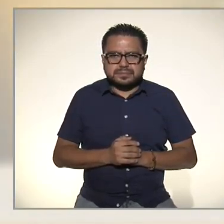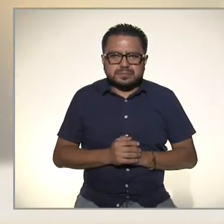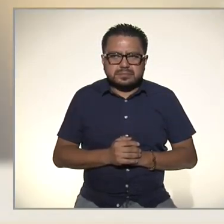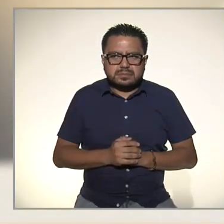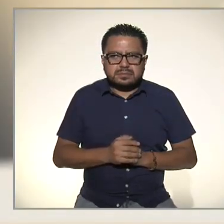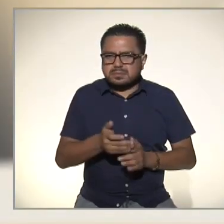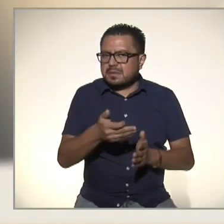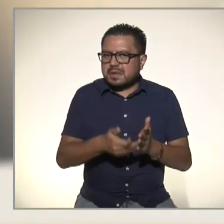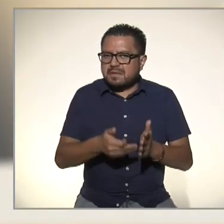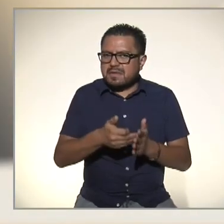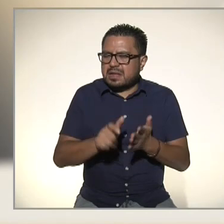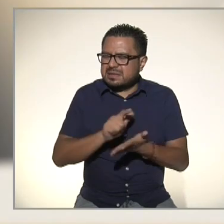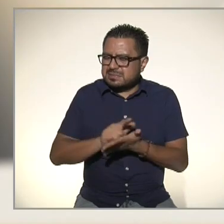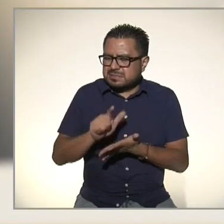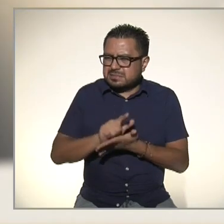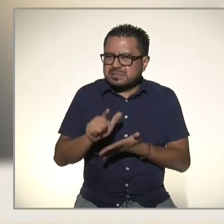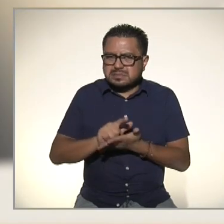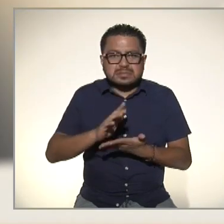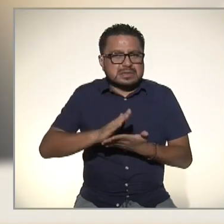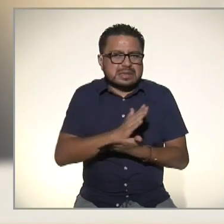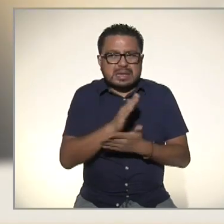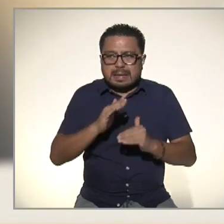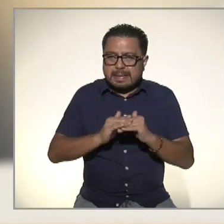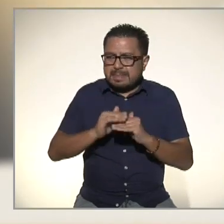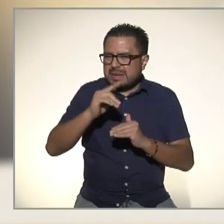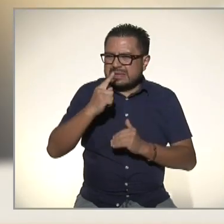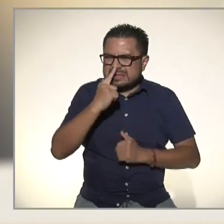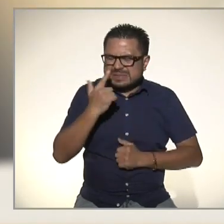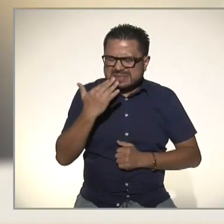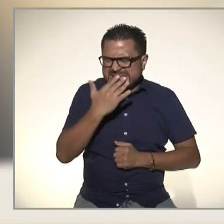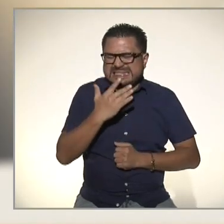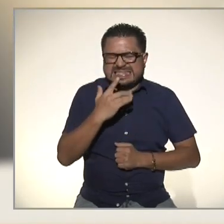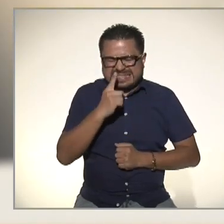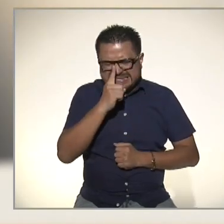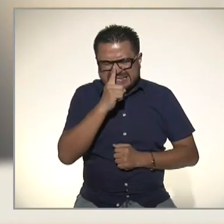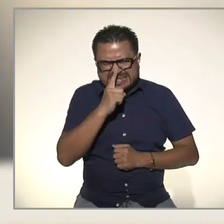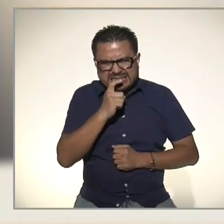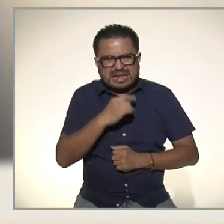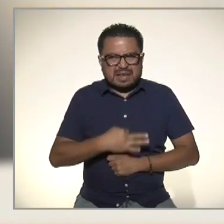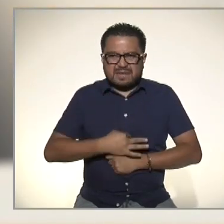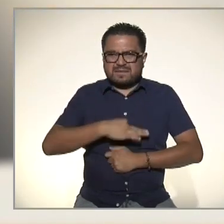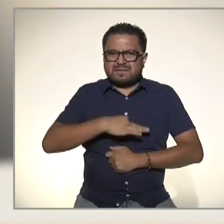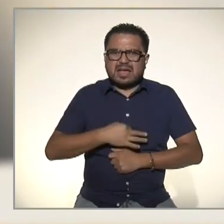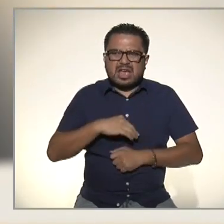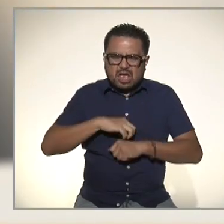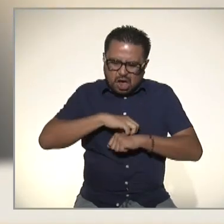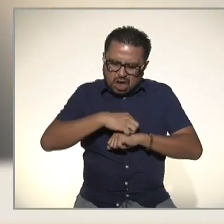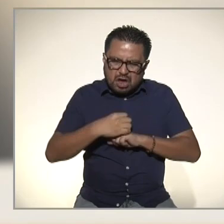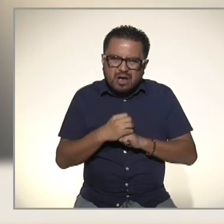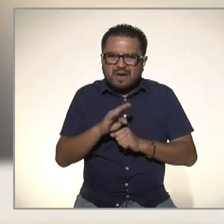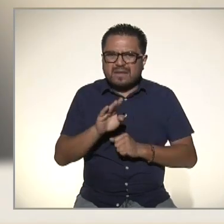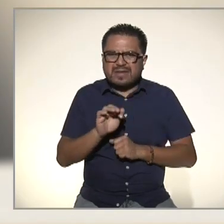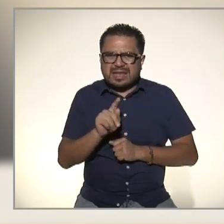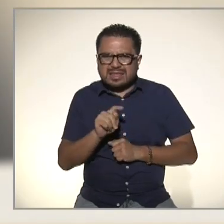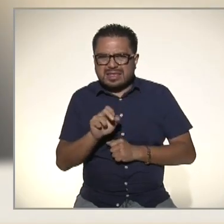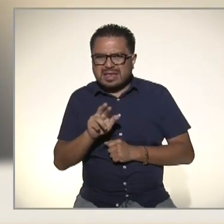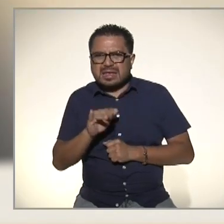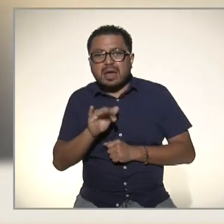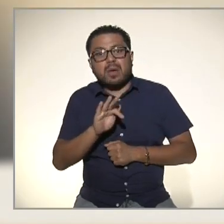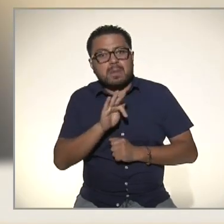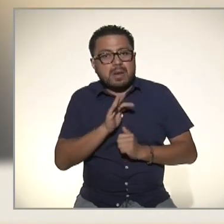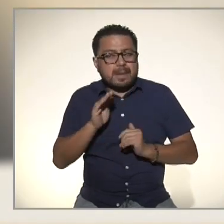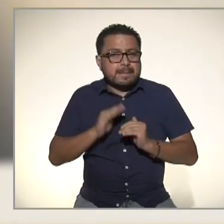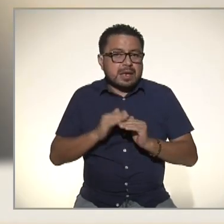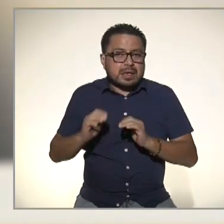La falta de higiene, además de incrementar olores desagradables o infecciones por hongos o bacterias, puede aumentar